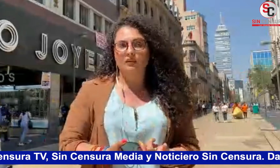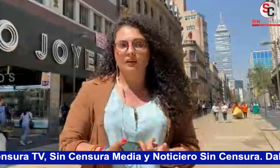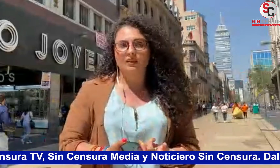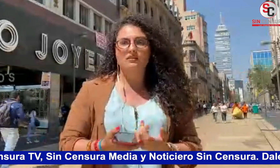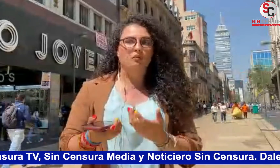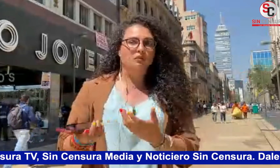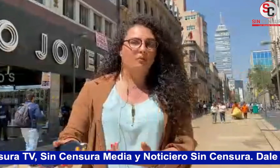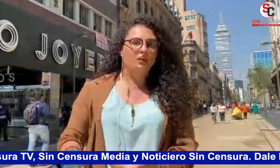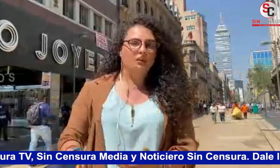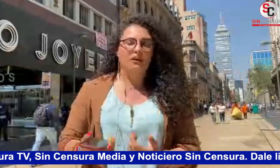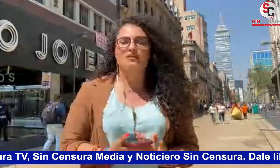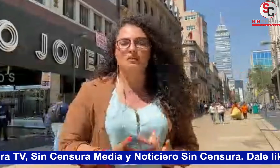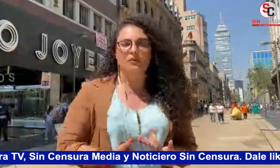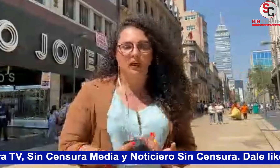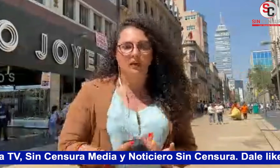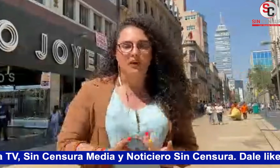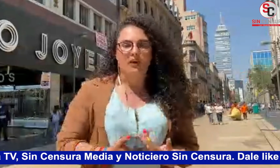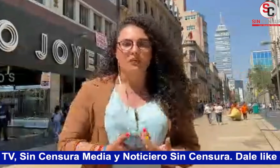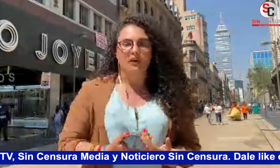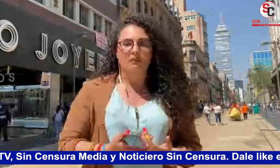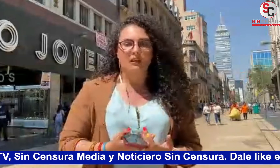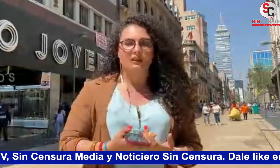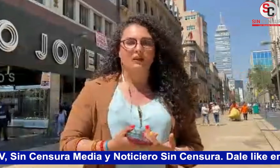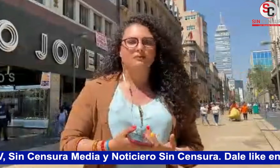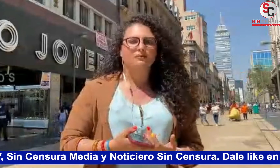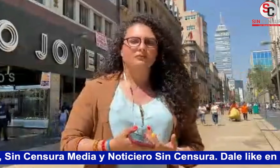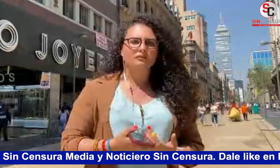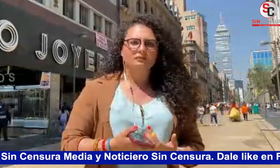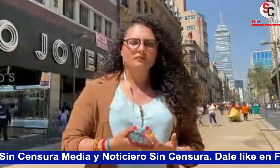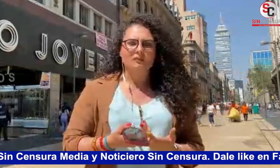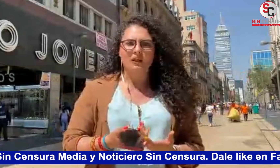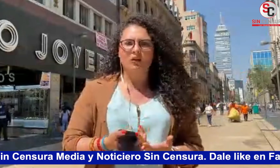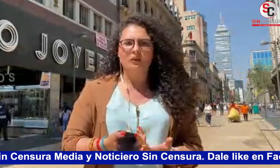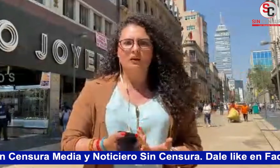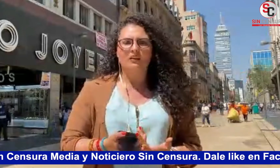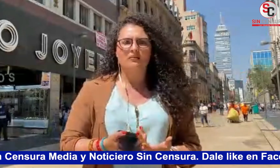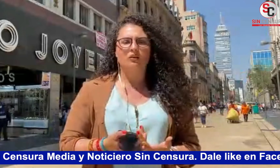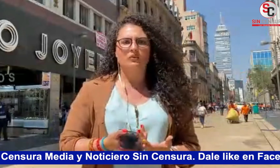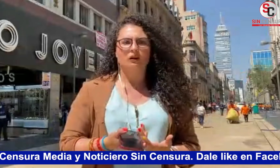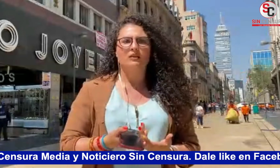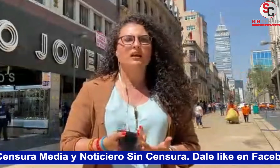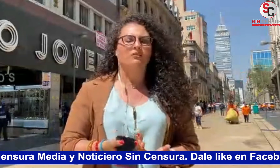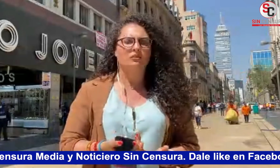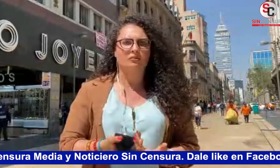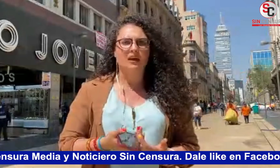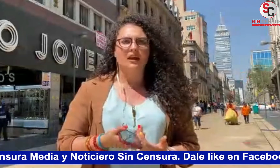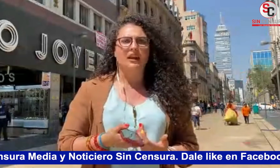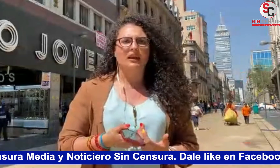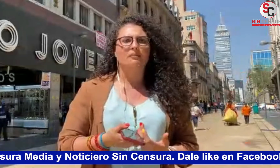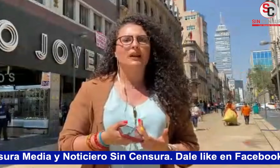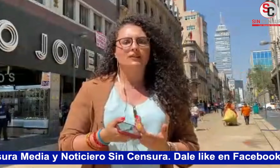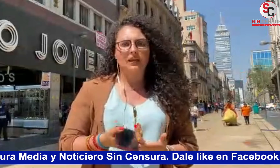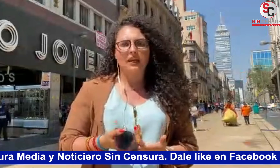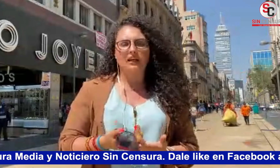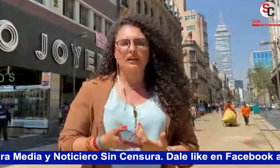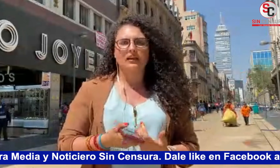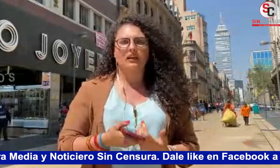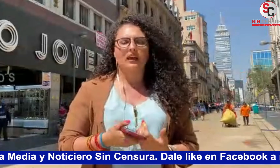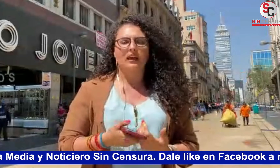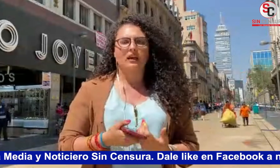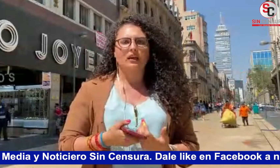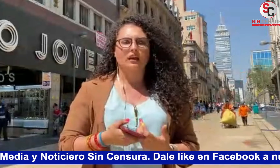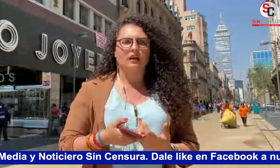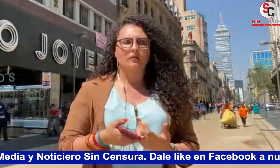Tales son las diferencias como es la política de seguridad que implementa el gobierno de Andrés Manuel López Obrador, esta reforma en la que